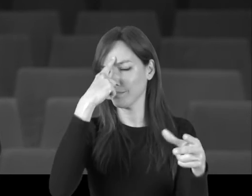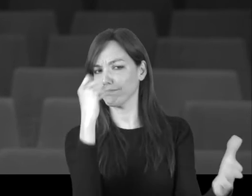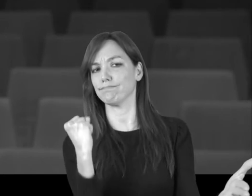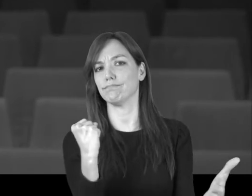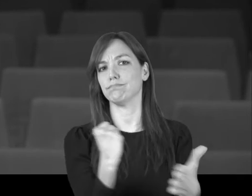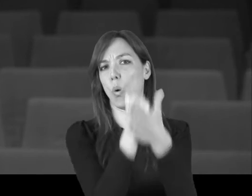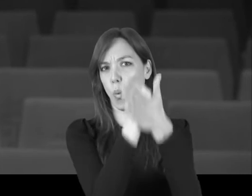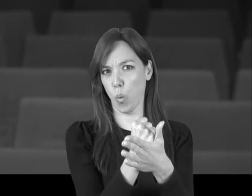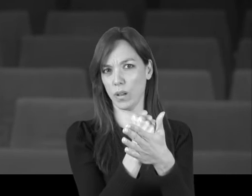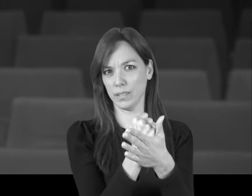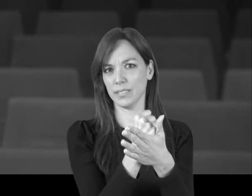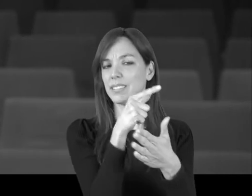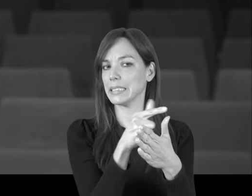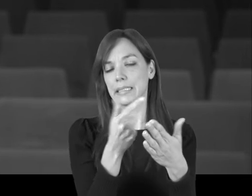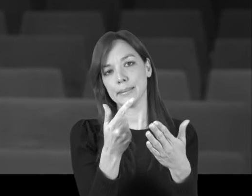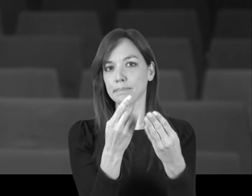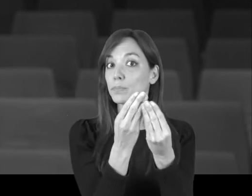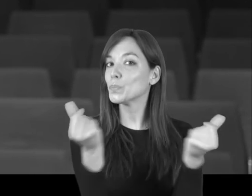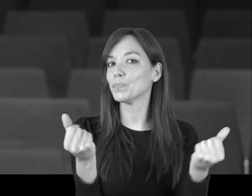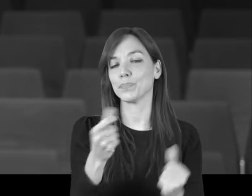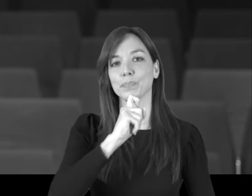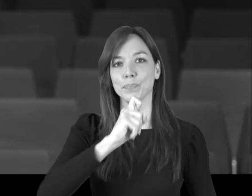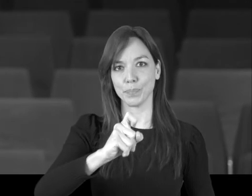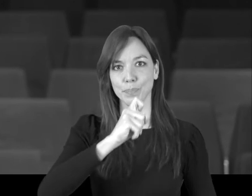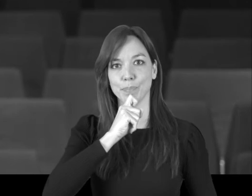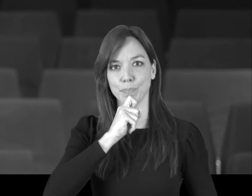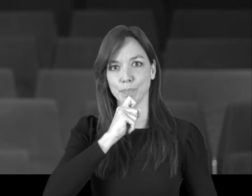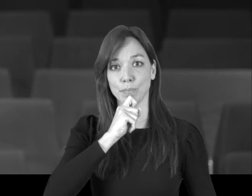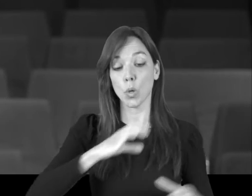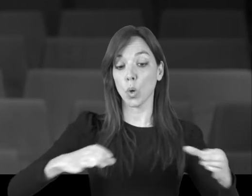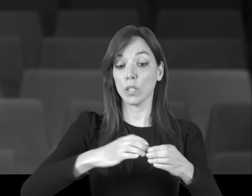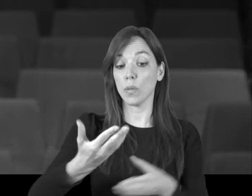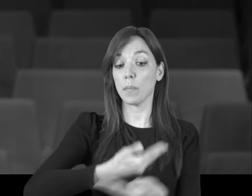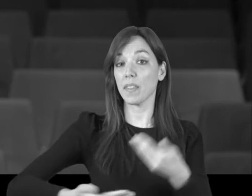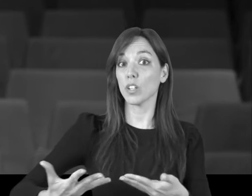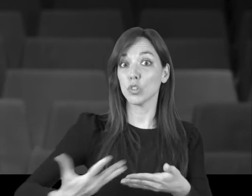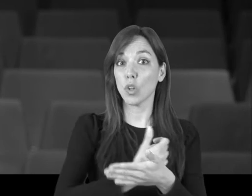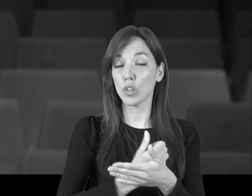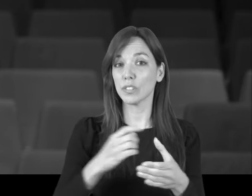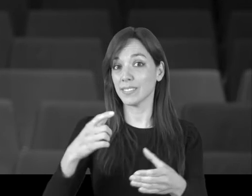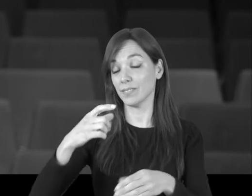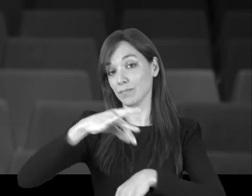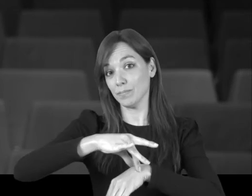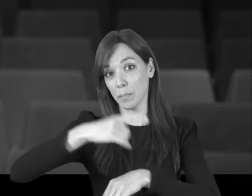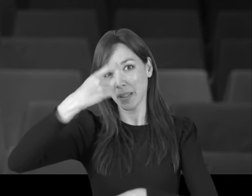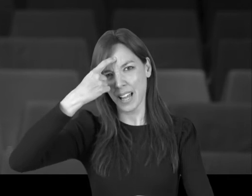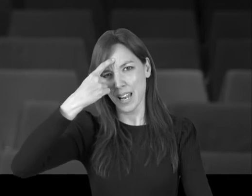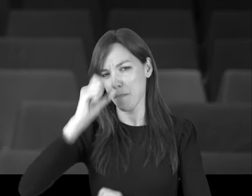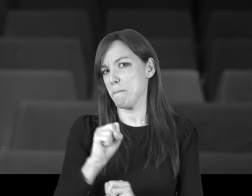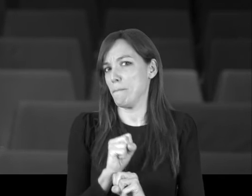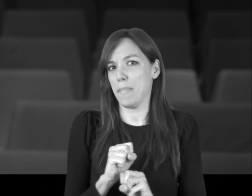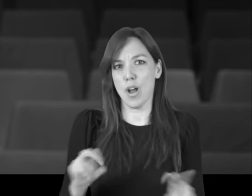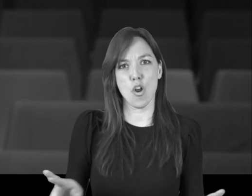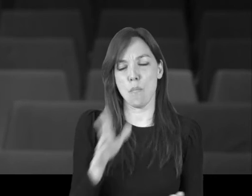psicosocial tiene un estigma que cuesta mucho superar. Yo creo que es uno de los colectivos más vulnerables de esta